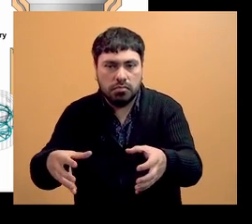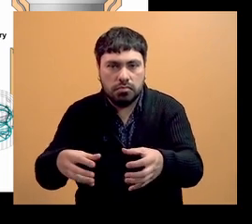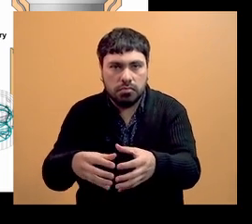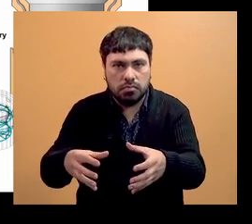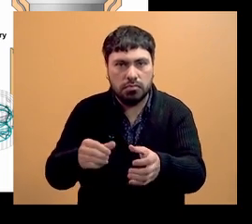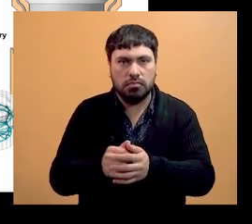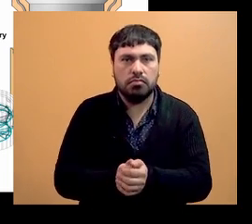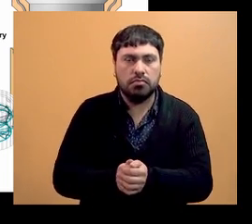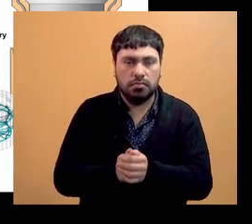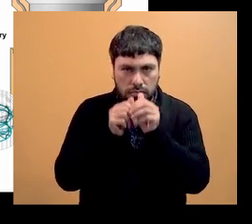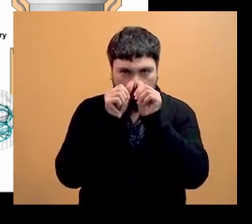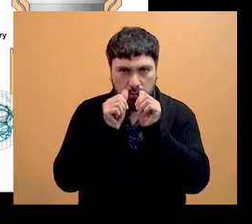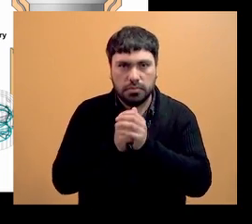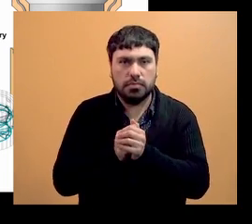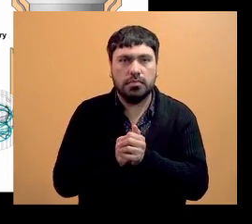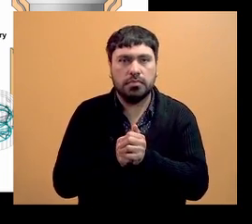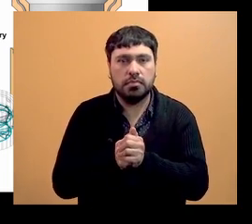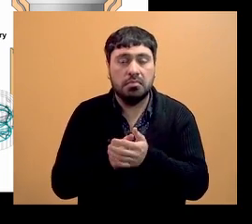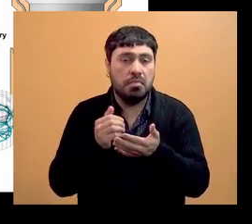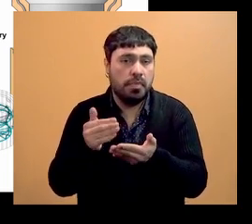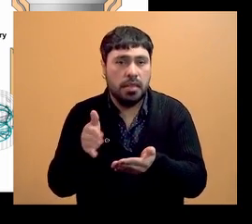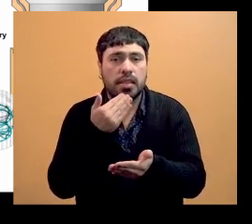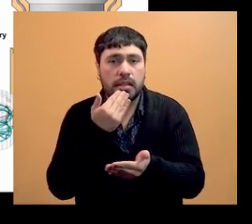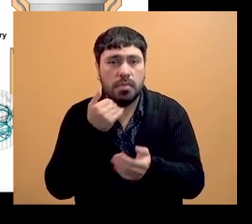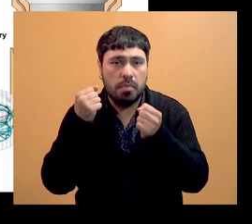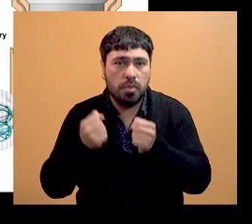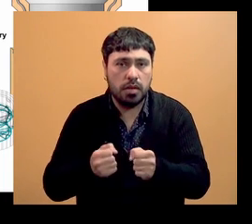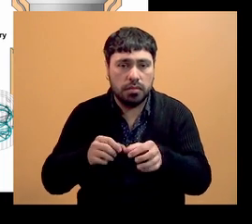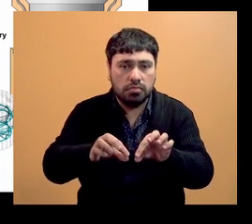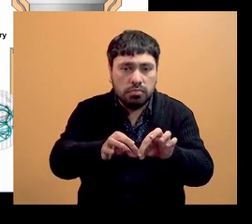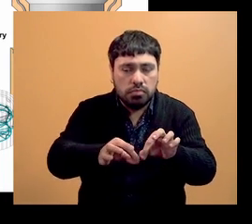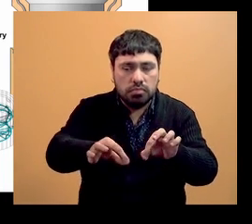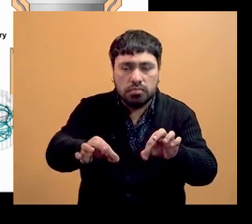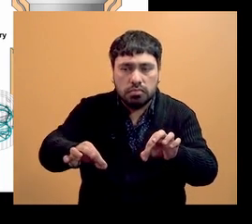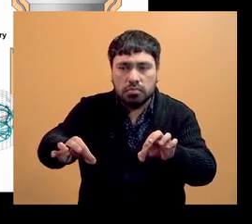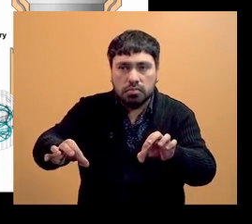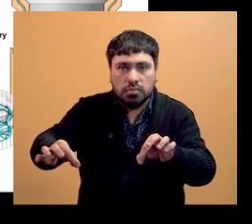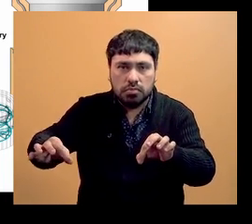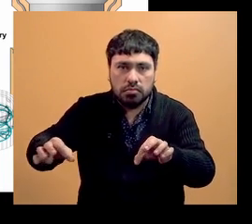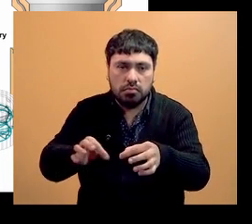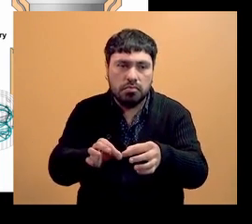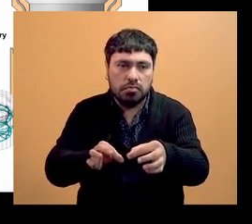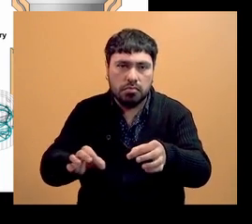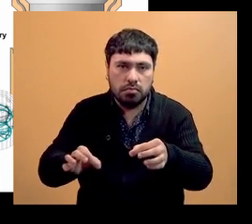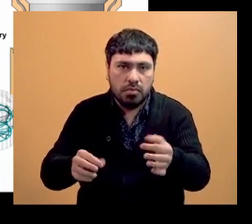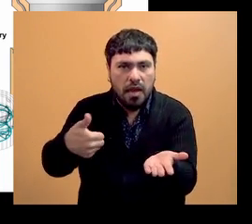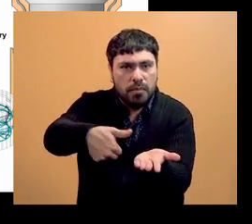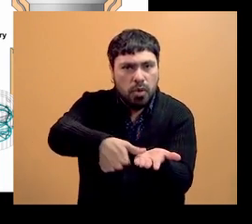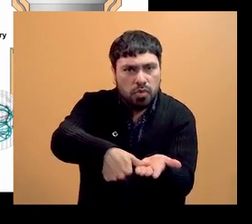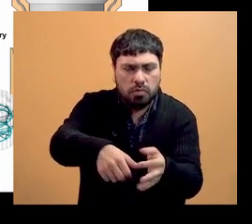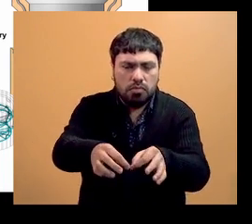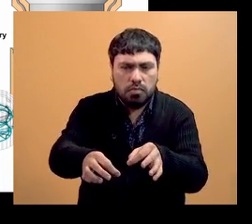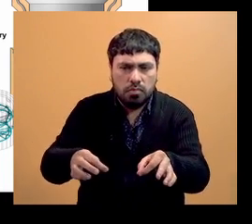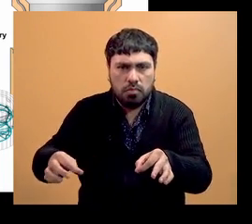Pero también potencialmente funcionar como nanocables, como conductores de pad, es decir, para botones simples, y